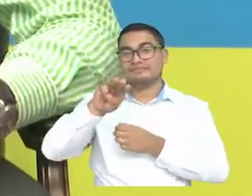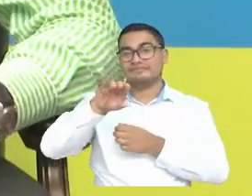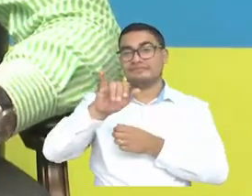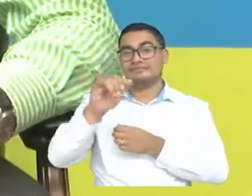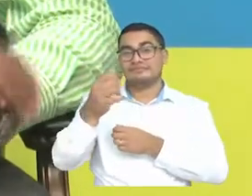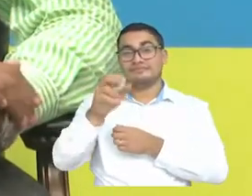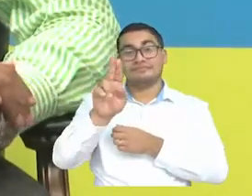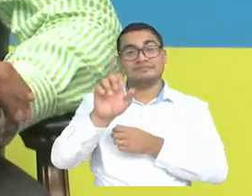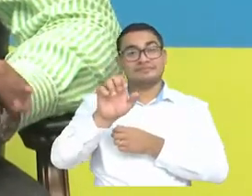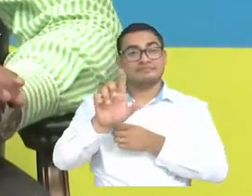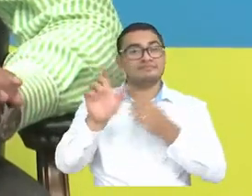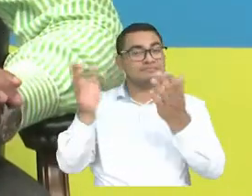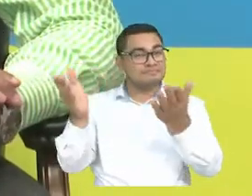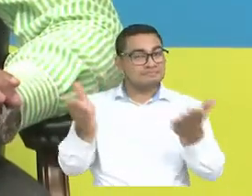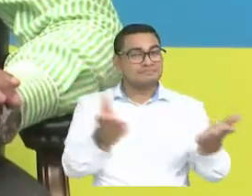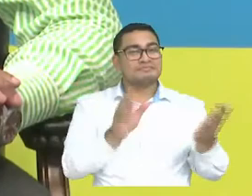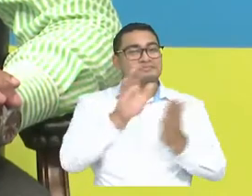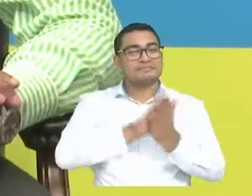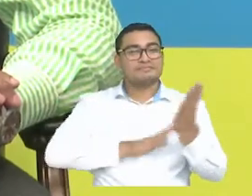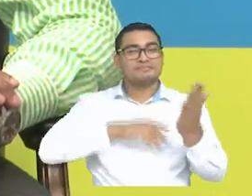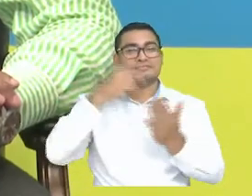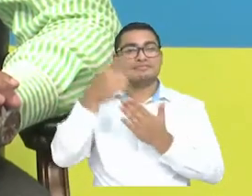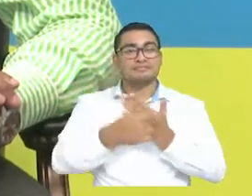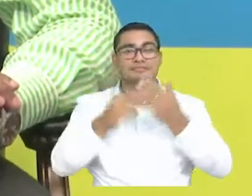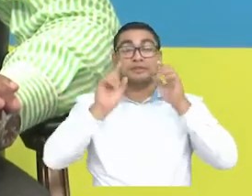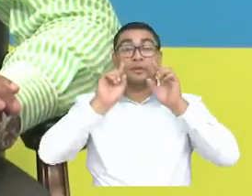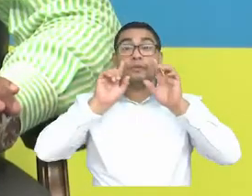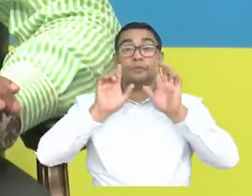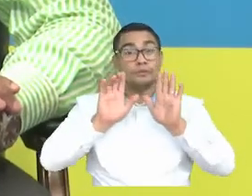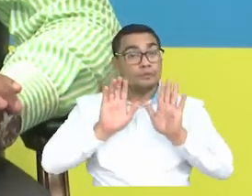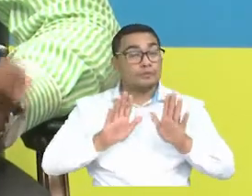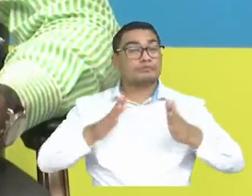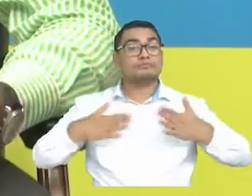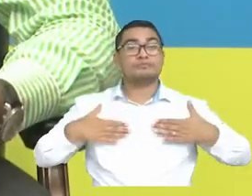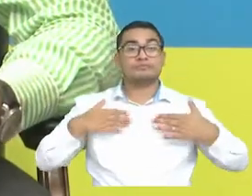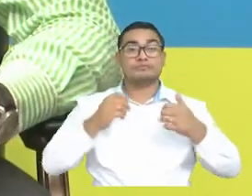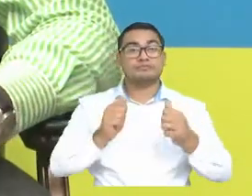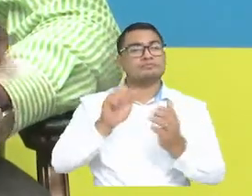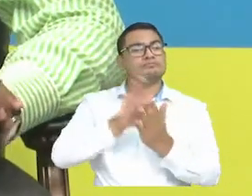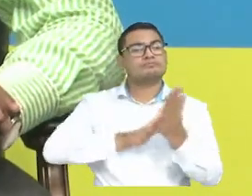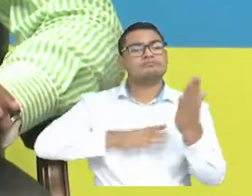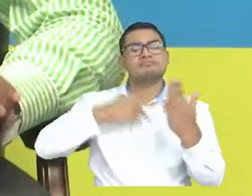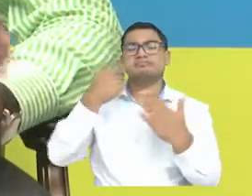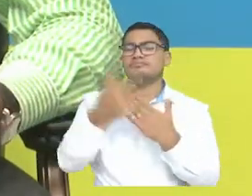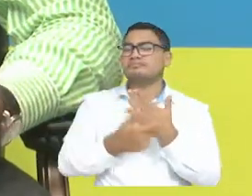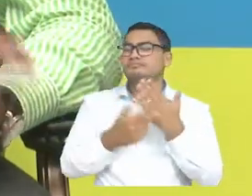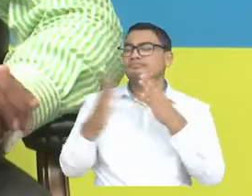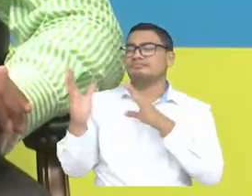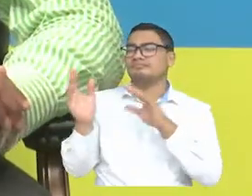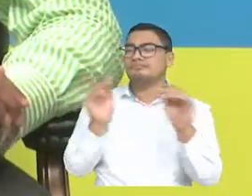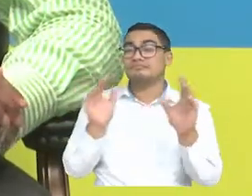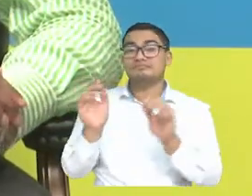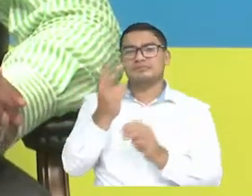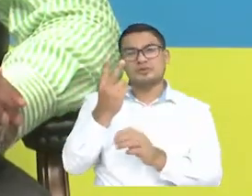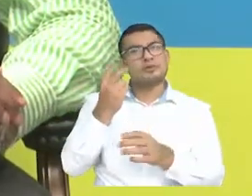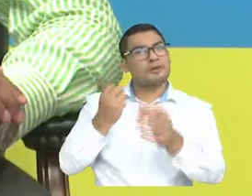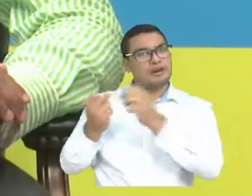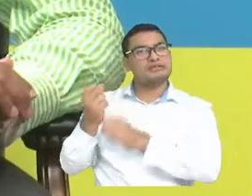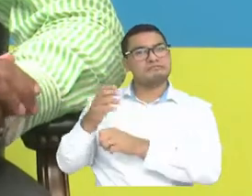Mena, y les doy la bienvenida a un programa más de Prevenir es Salud, un programa donde conversamos ya casi 2 años